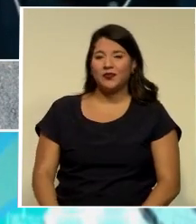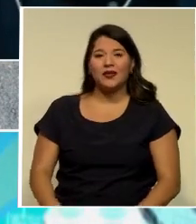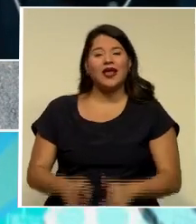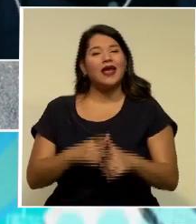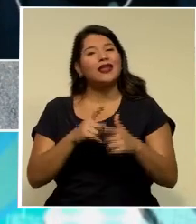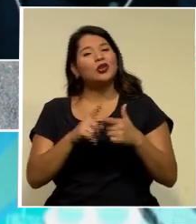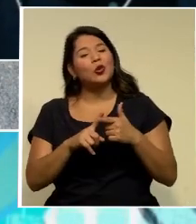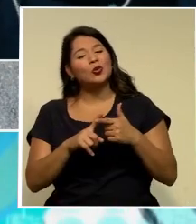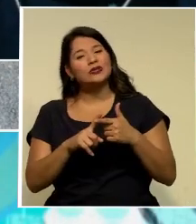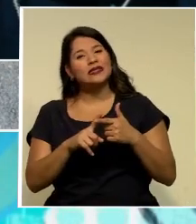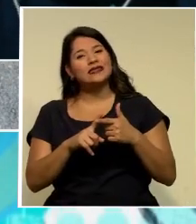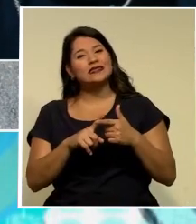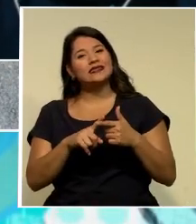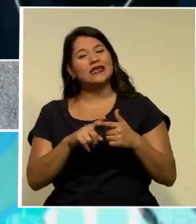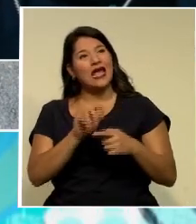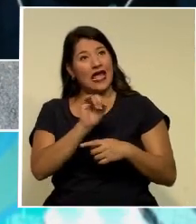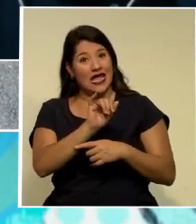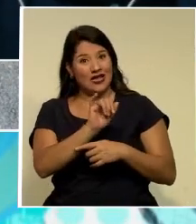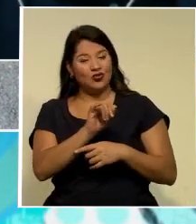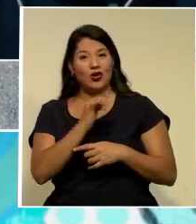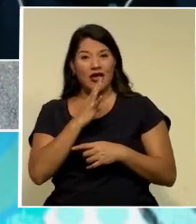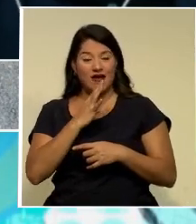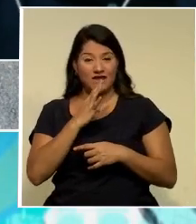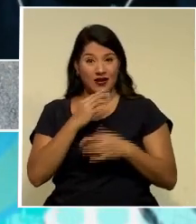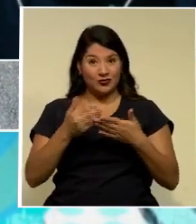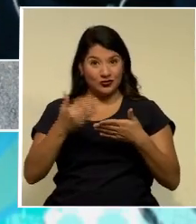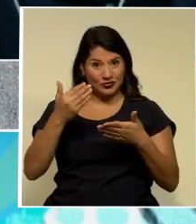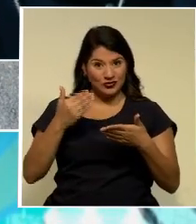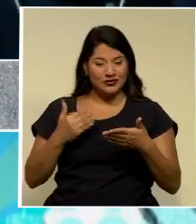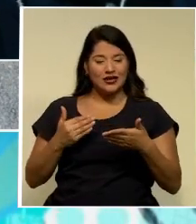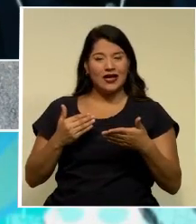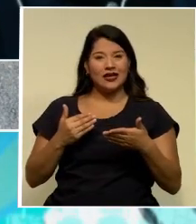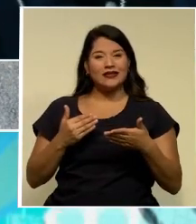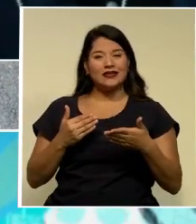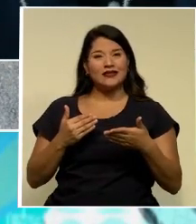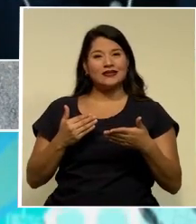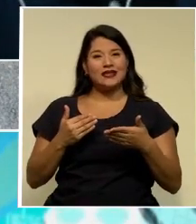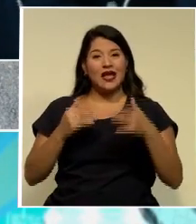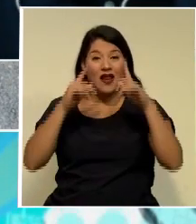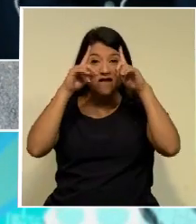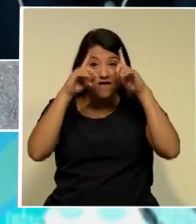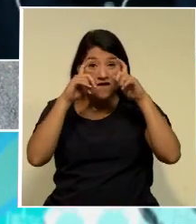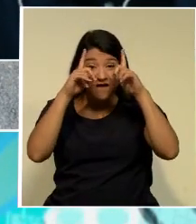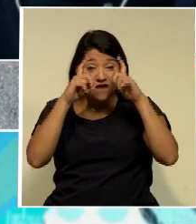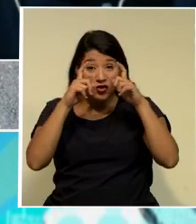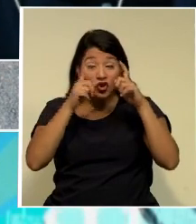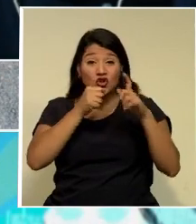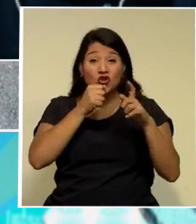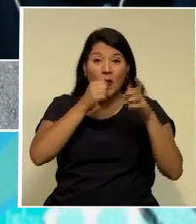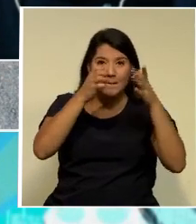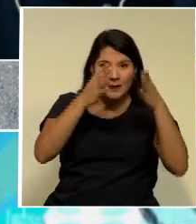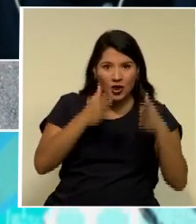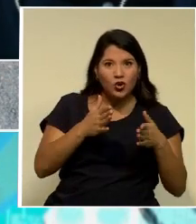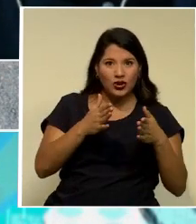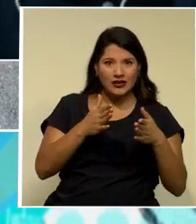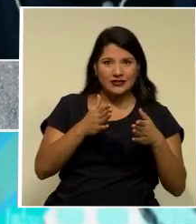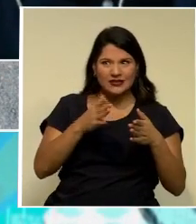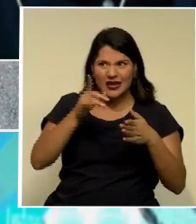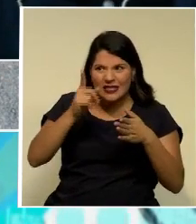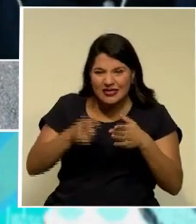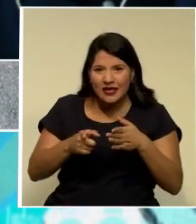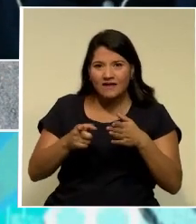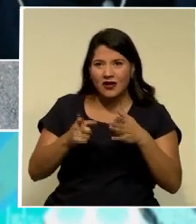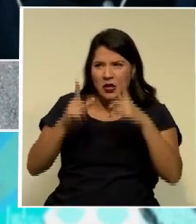entra esto que hablábamos antes de el fotoperiodista cubriendo